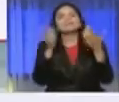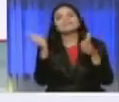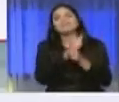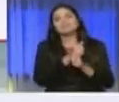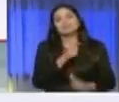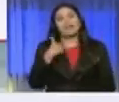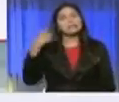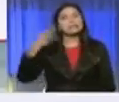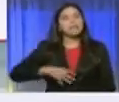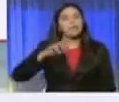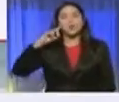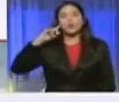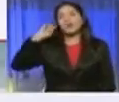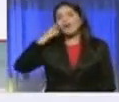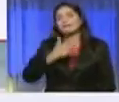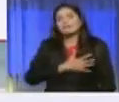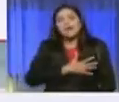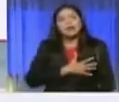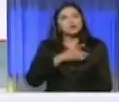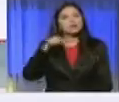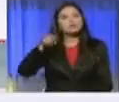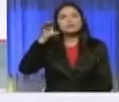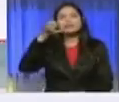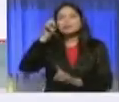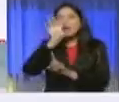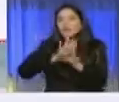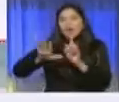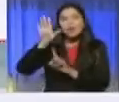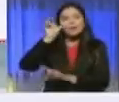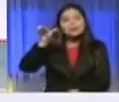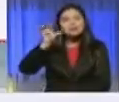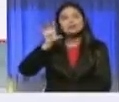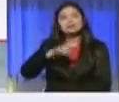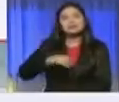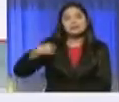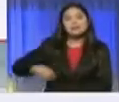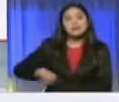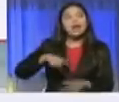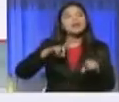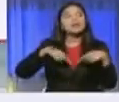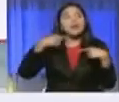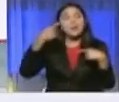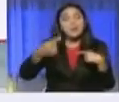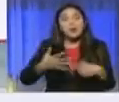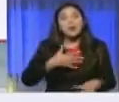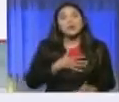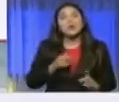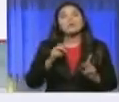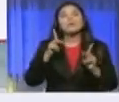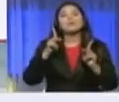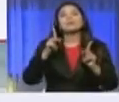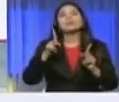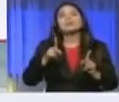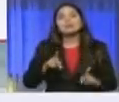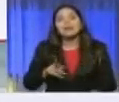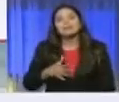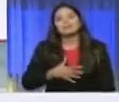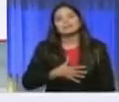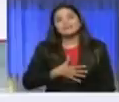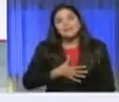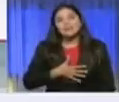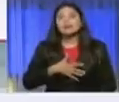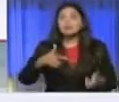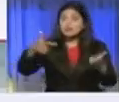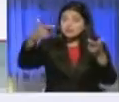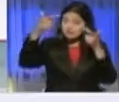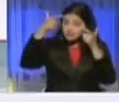recuerdo, una gran admiración por China, la cultura china. Y luego la vida nos regaló la posibilidad que nos regaló el